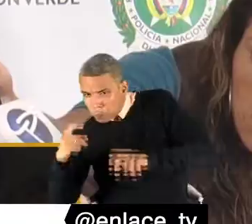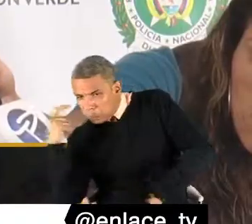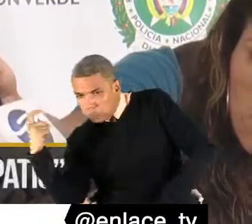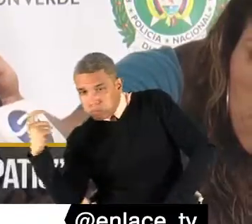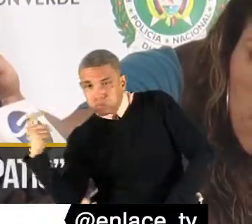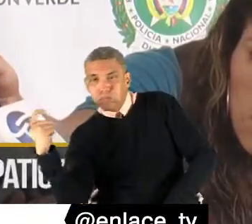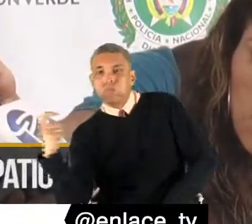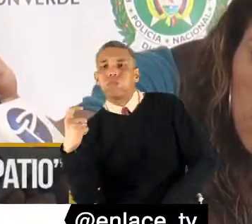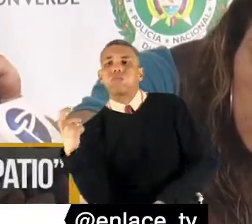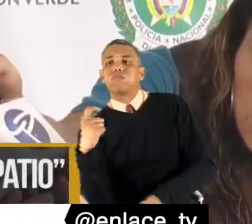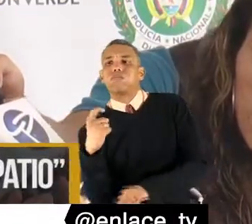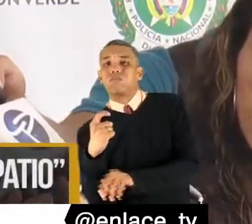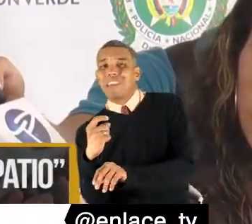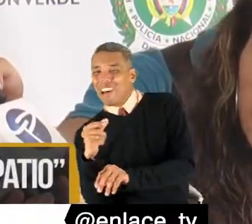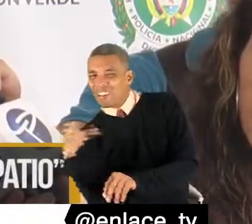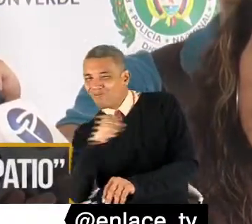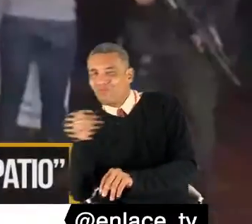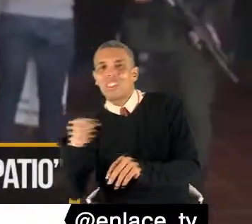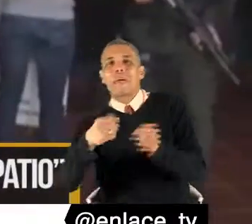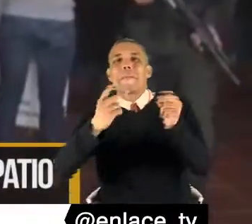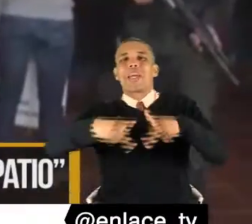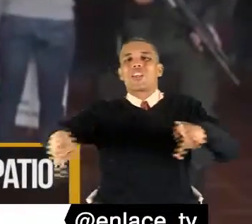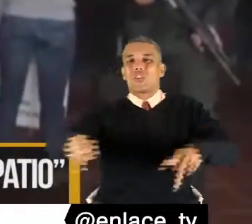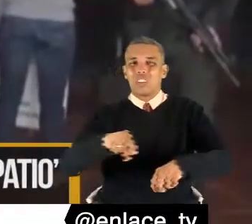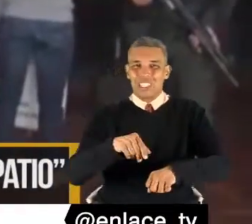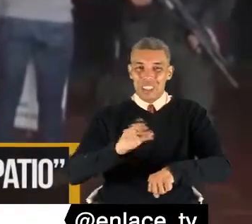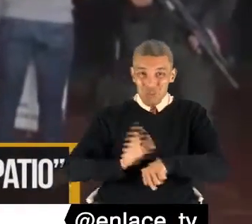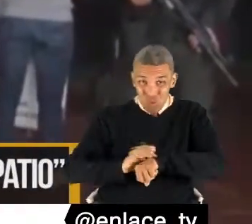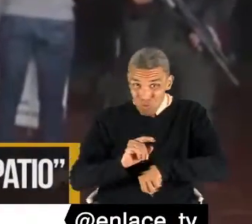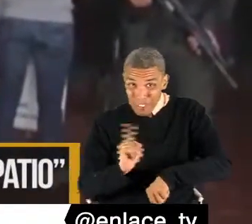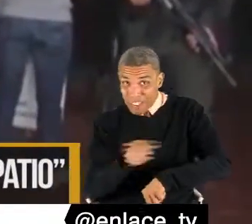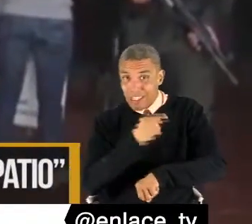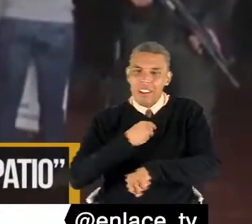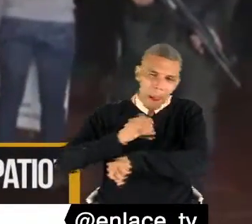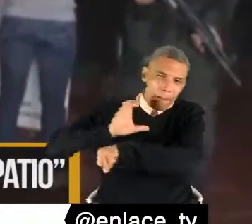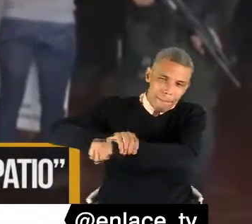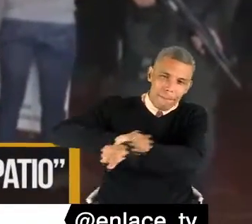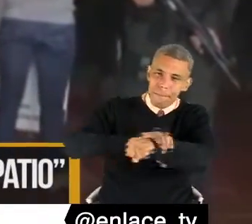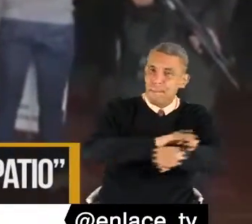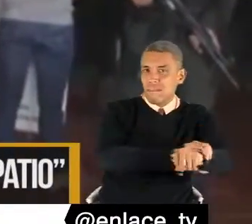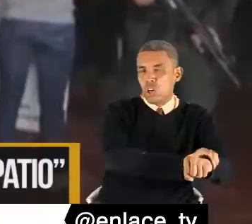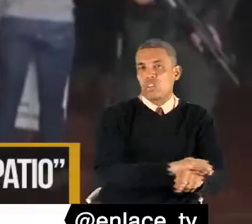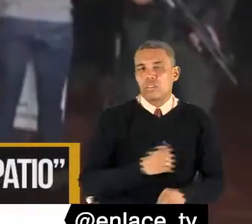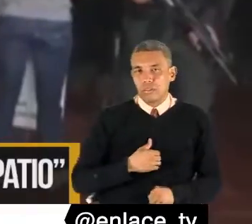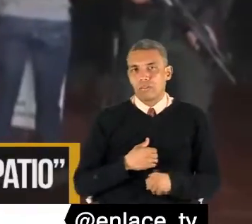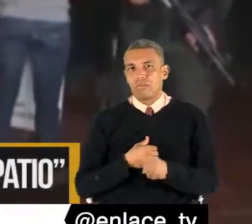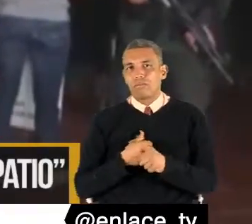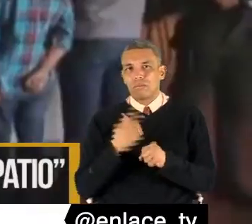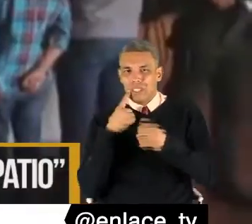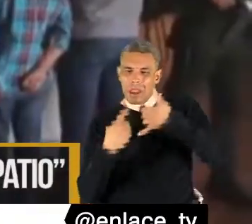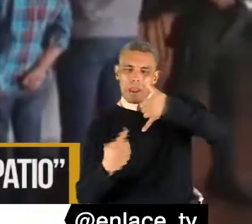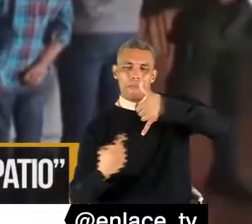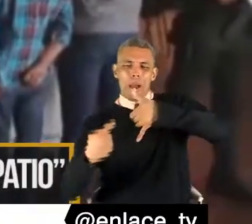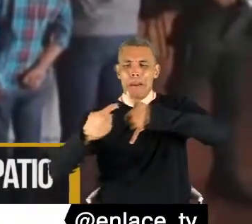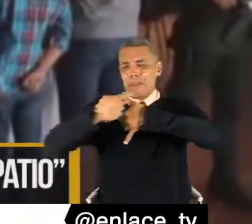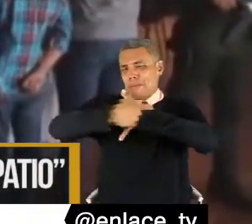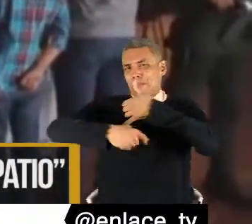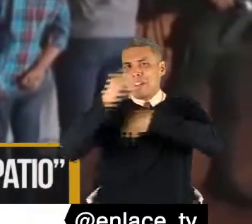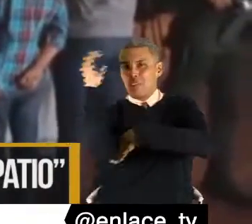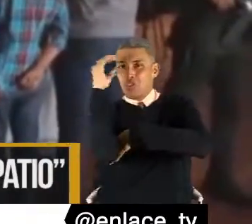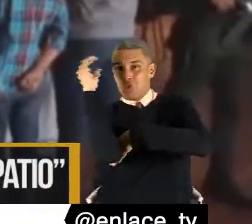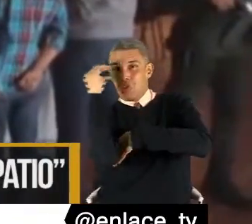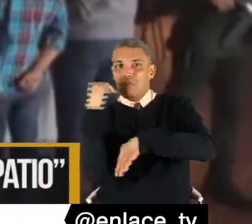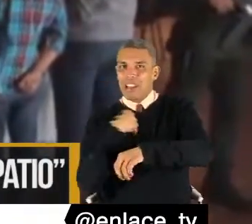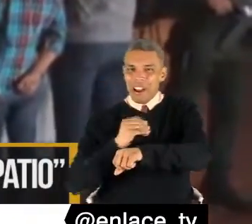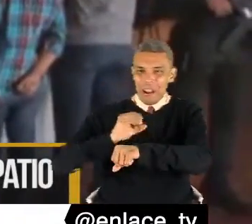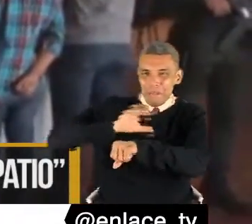para poder capturar a estas personas. El operativo desplegado por el Gaula se realizó en conjunto en diferentes ciudades del país, donde se logró con la